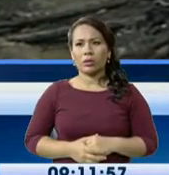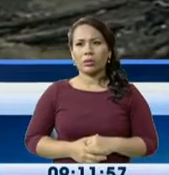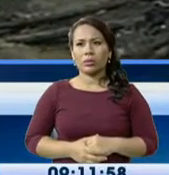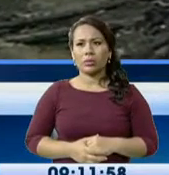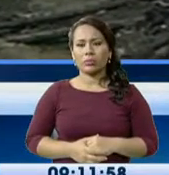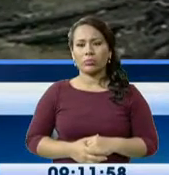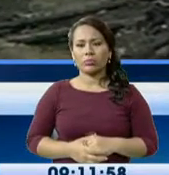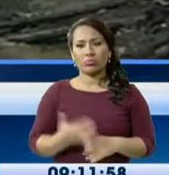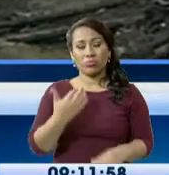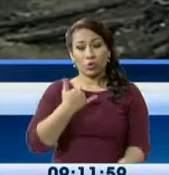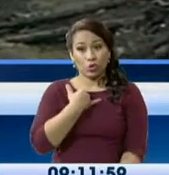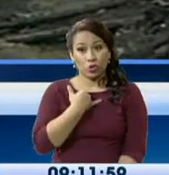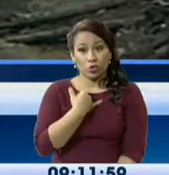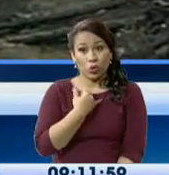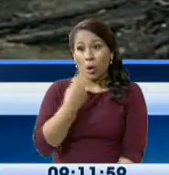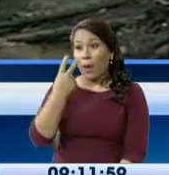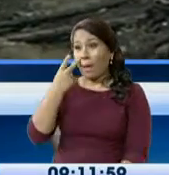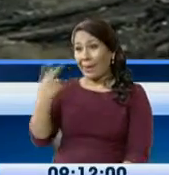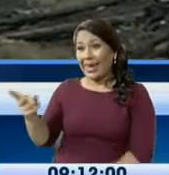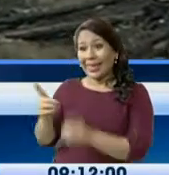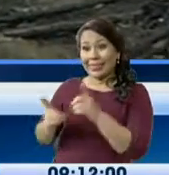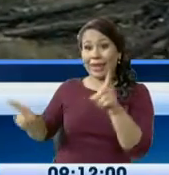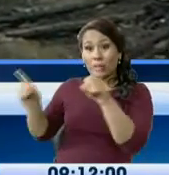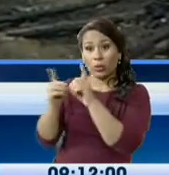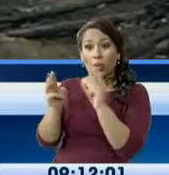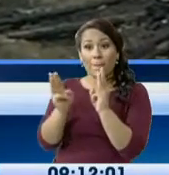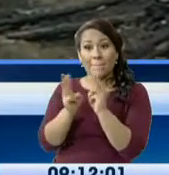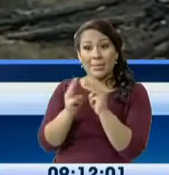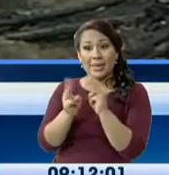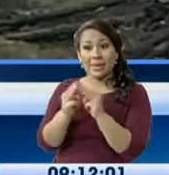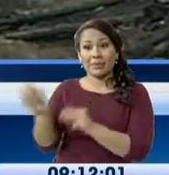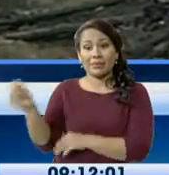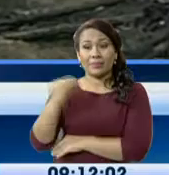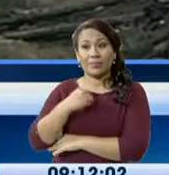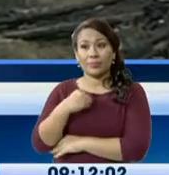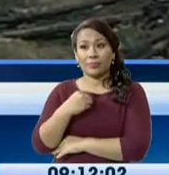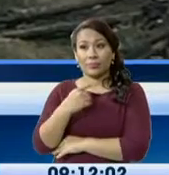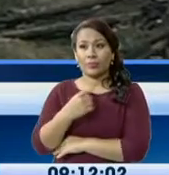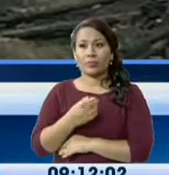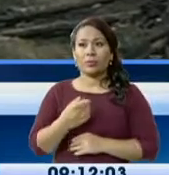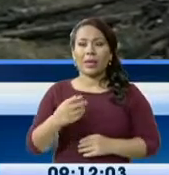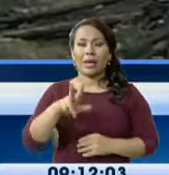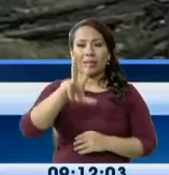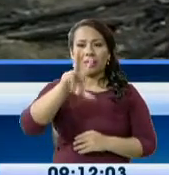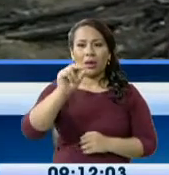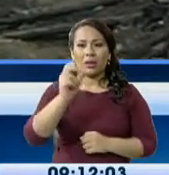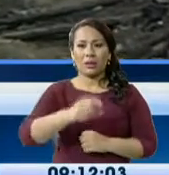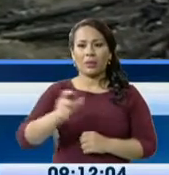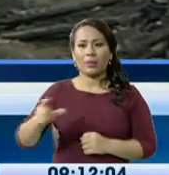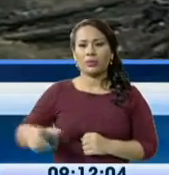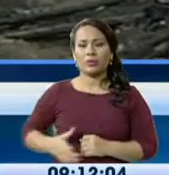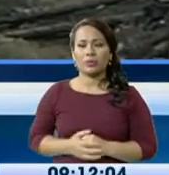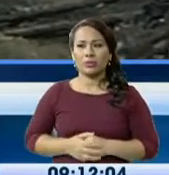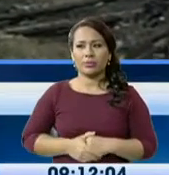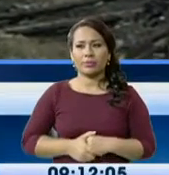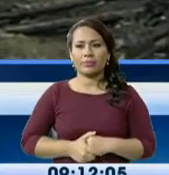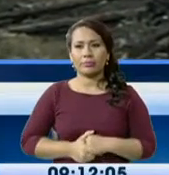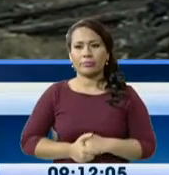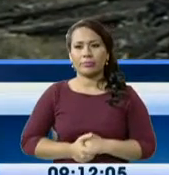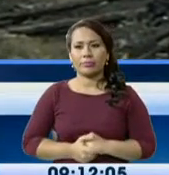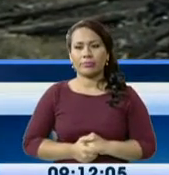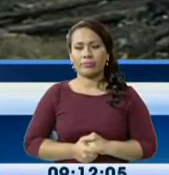Aproximadamente, según lo que el dato que se llevó el MIES, el dato preliminar que ya ha estado recolectando, son unas 30 personas, más o menos. Ya,